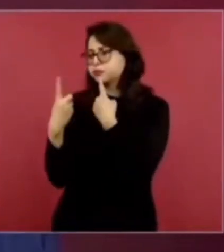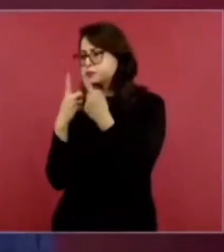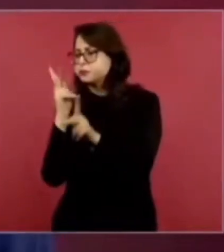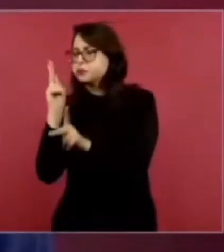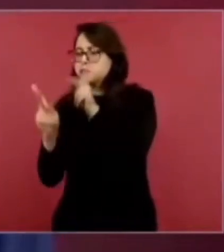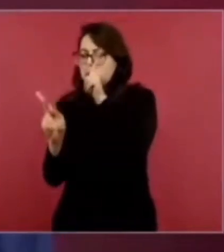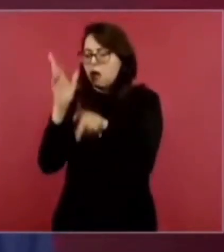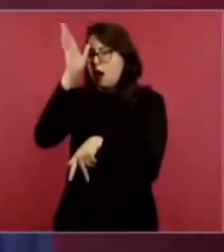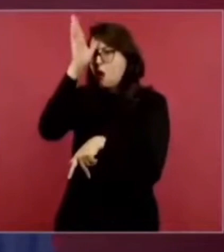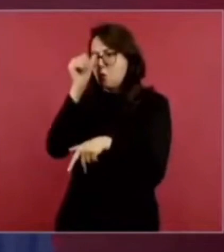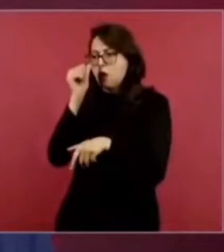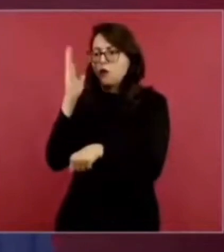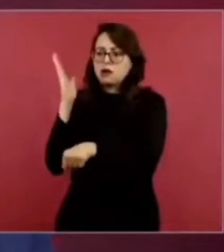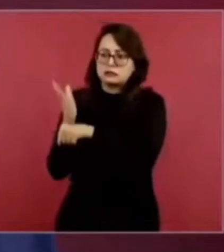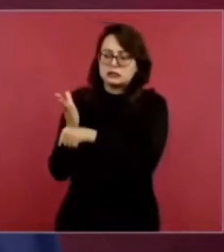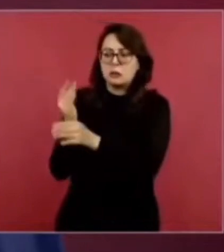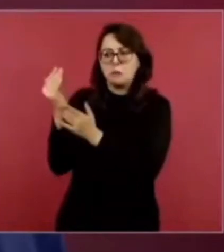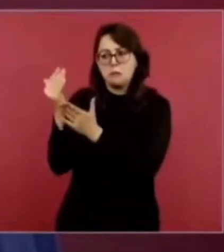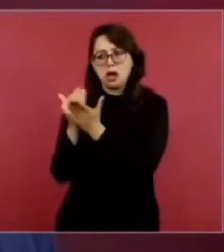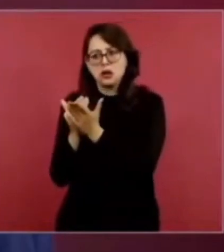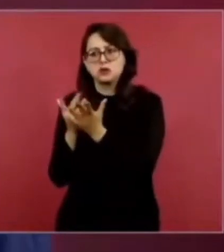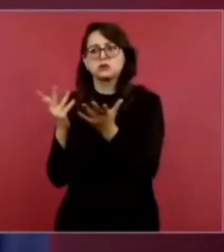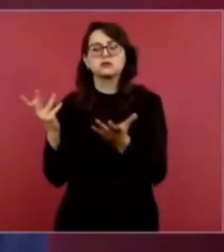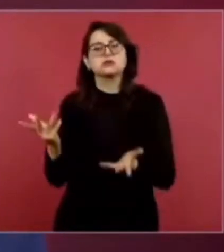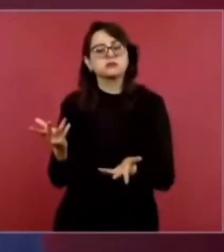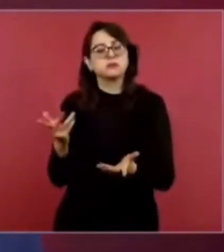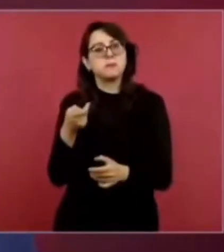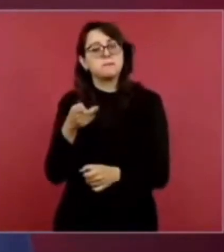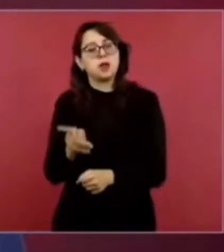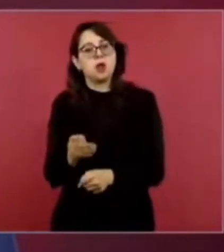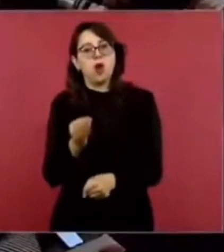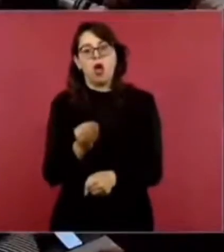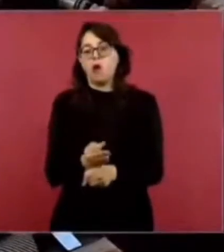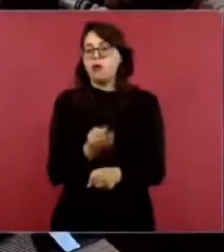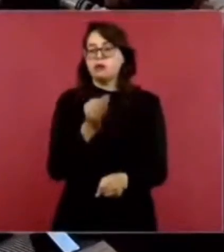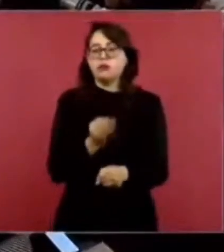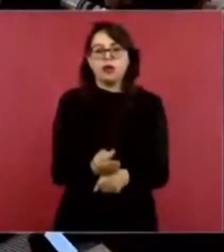sanciones. Sin embargo, ahora